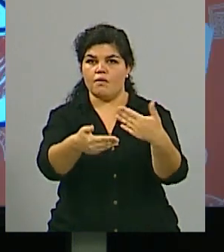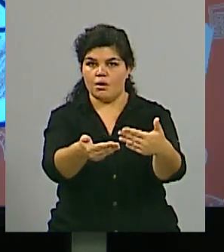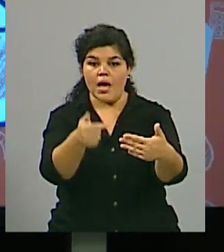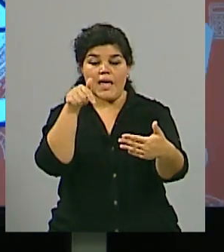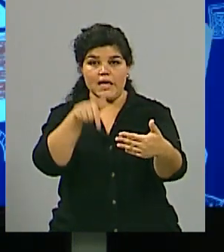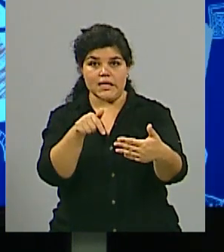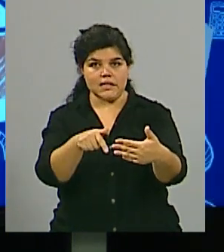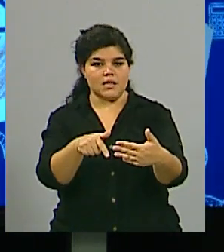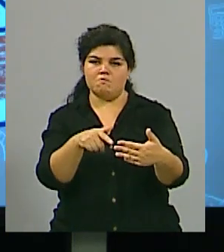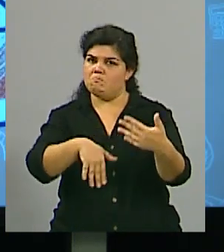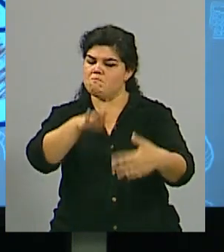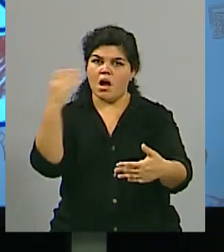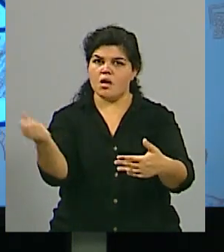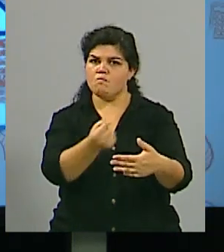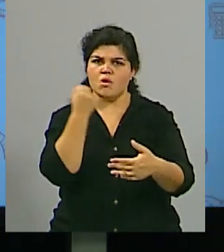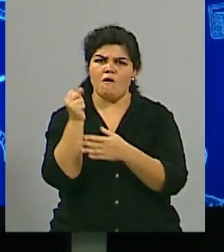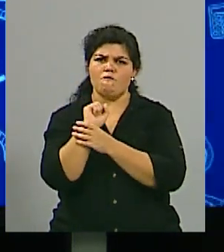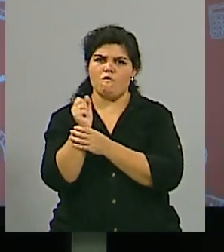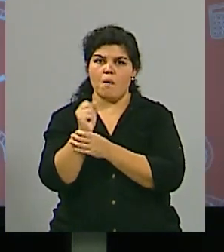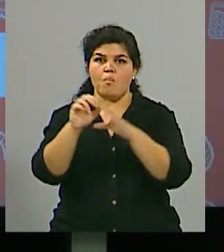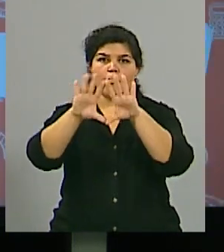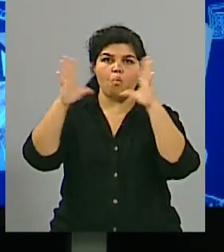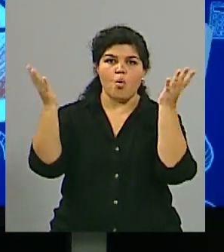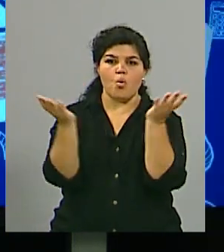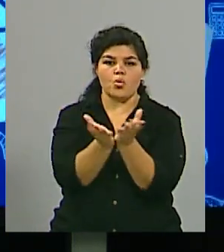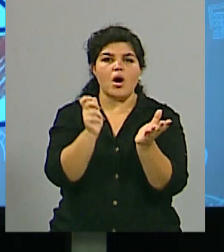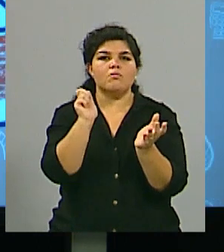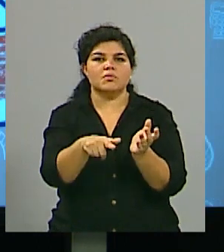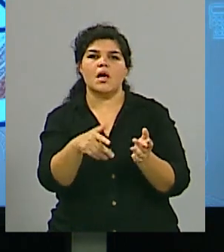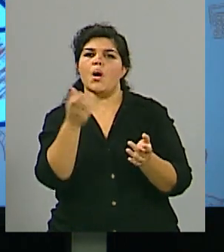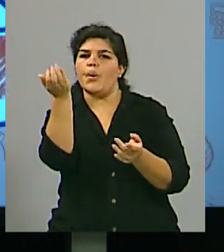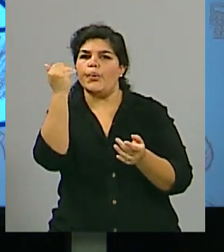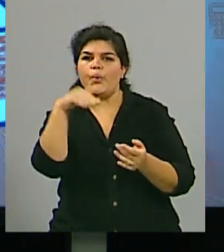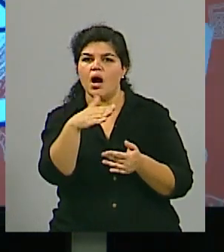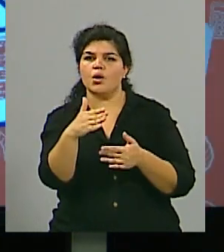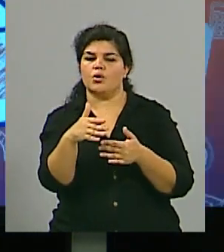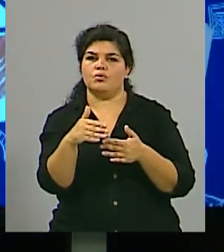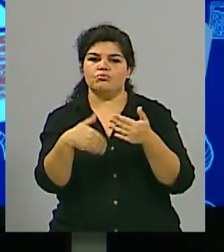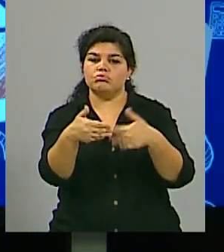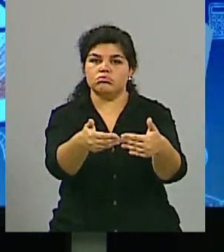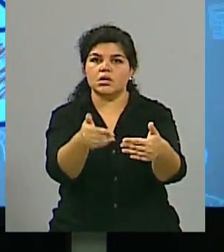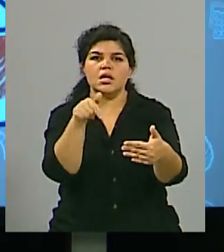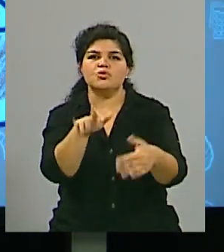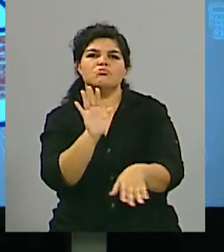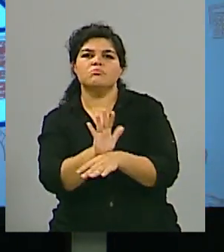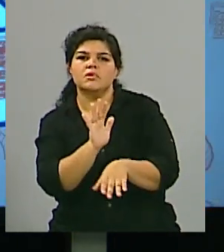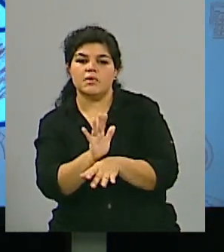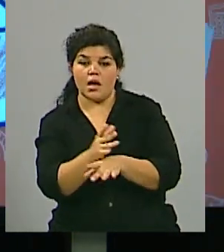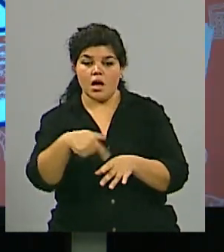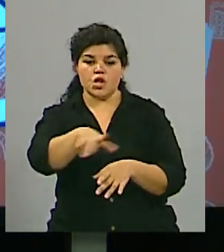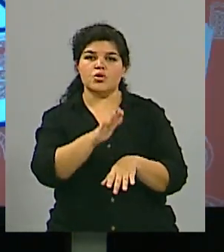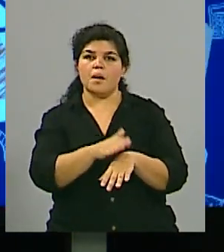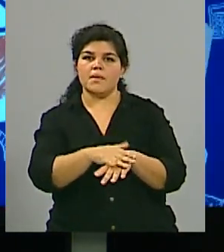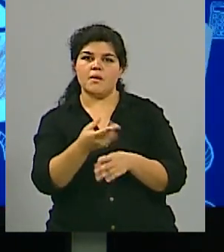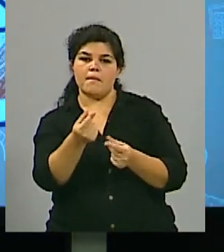organismos financieros más importantes a nivel mundial que financian proyectos relacionados al aspecto del desarrollo. La